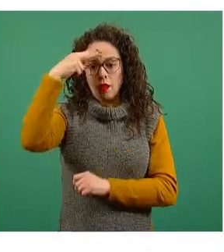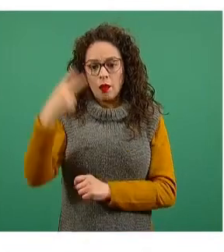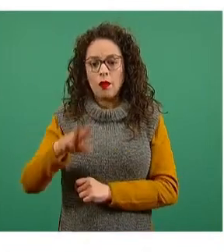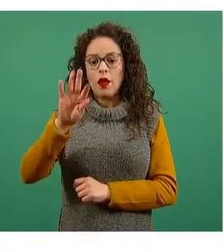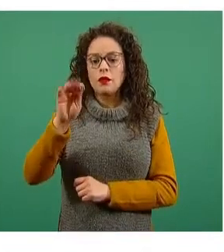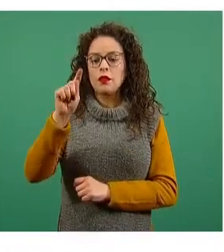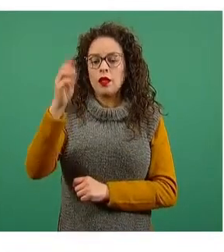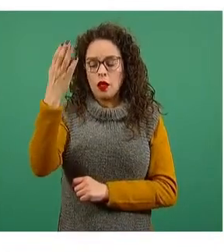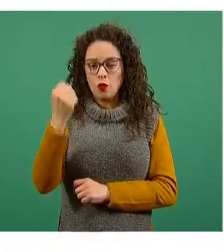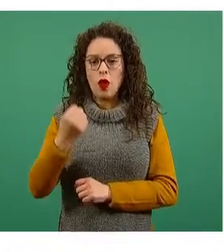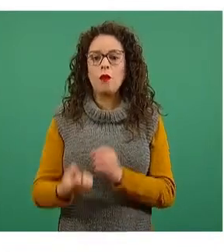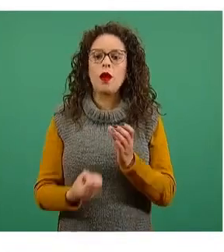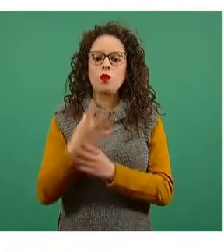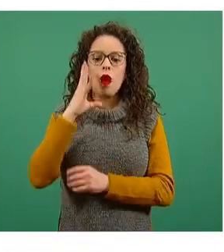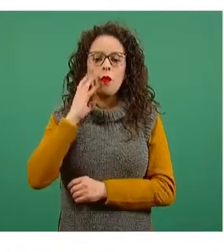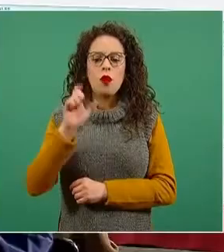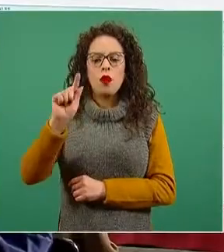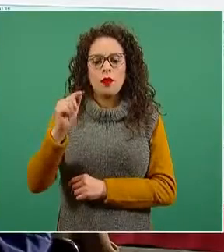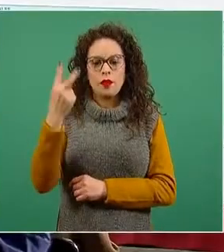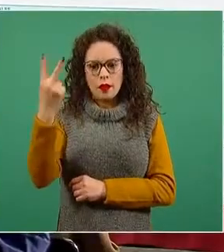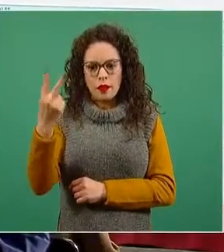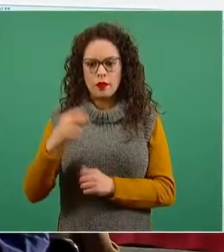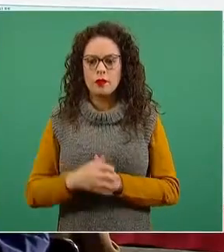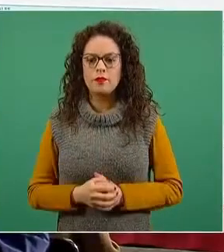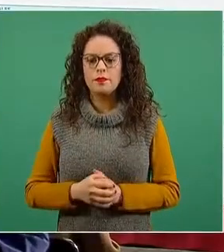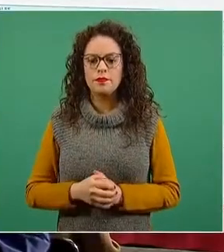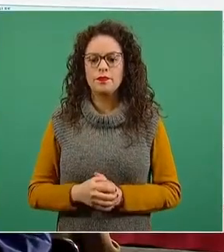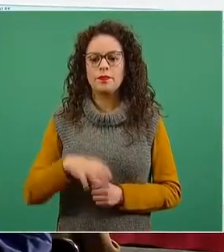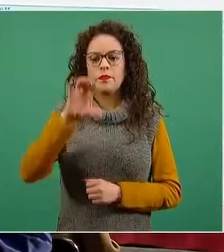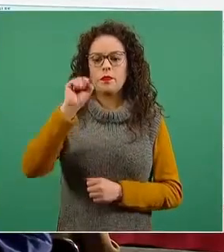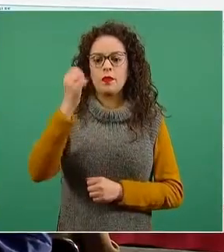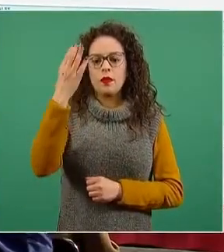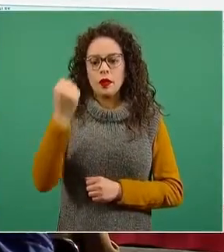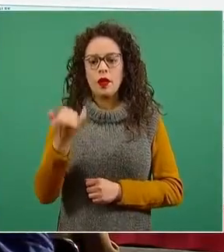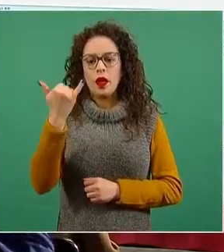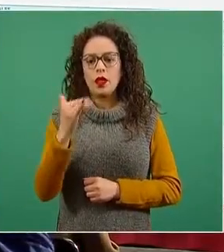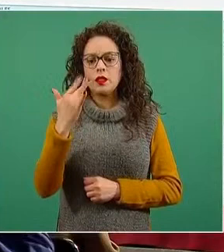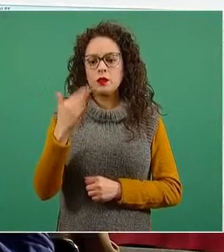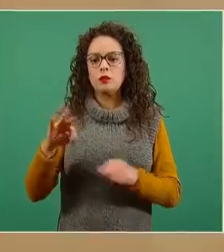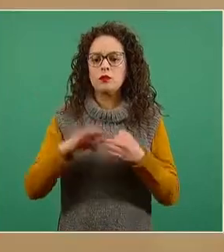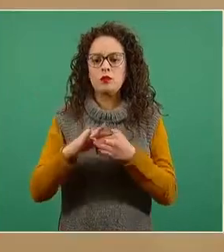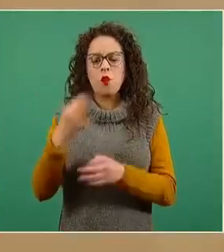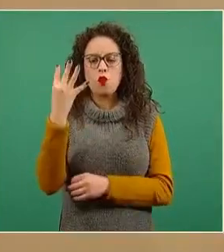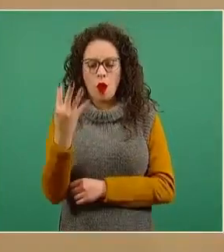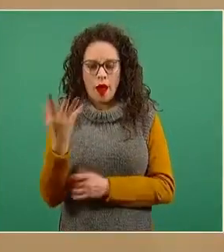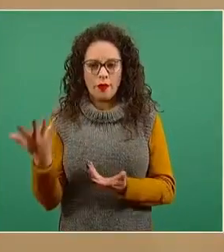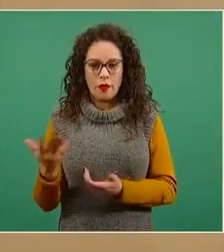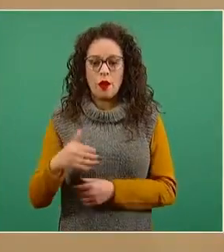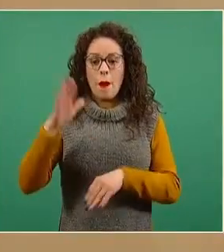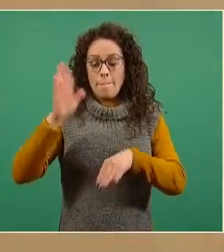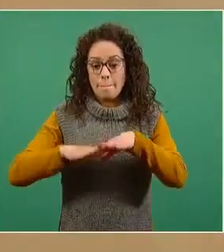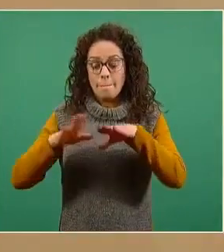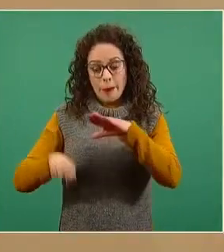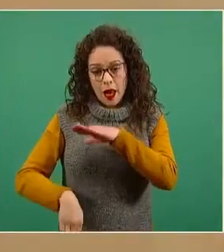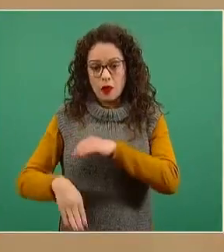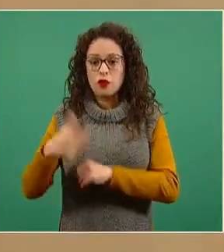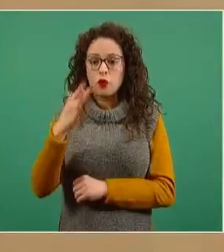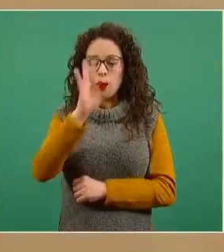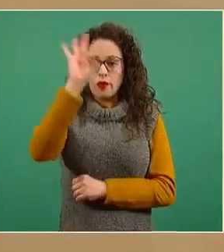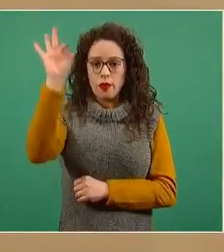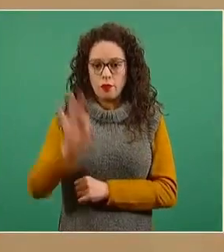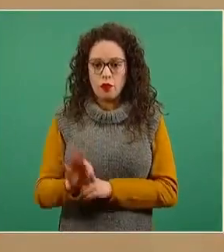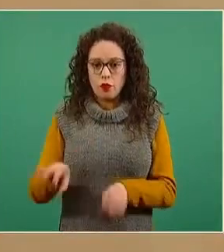4 entidades federativas entre 50 y 69 y 25 entidades federativas con menos del 50%